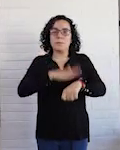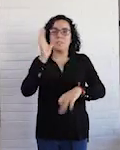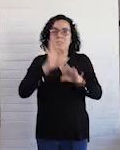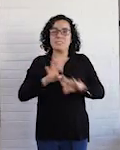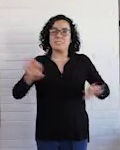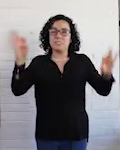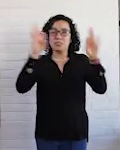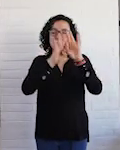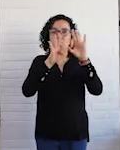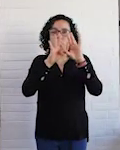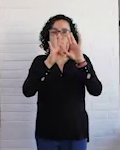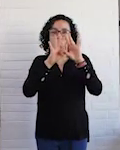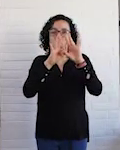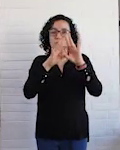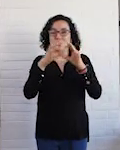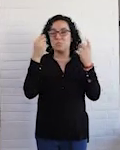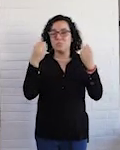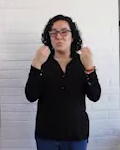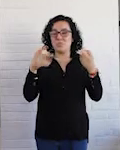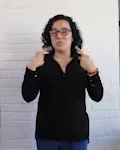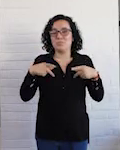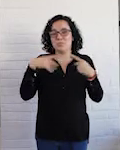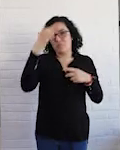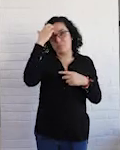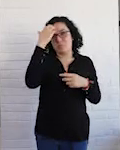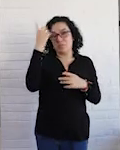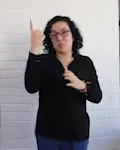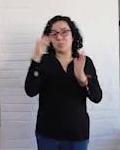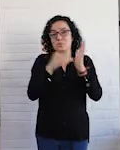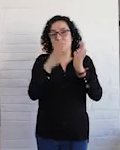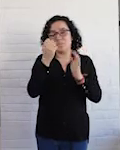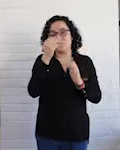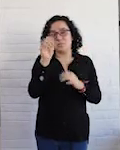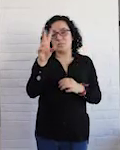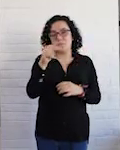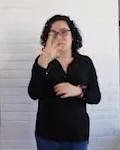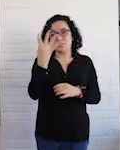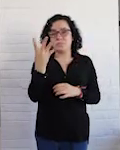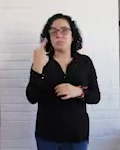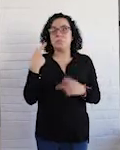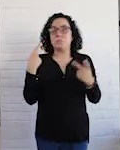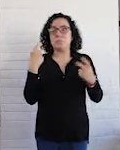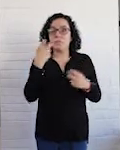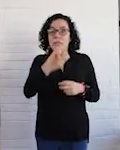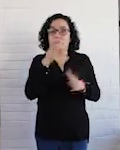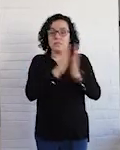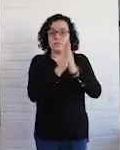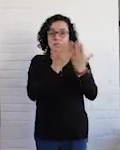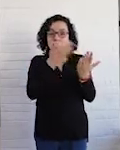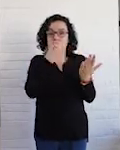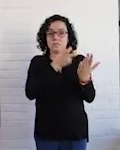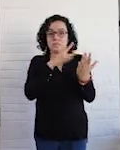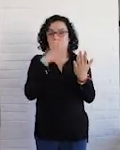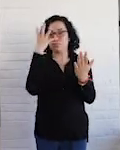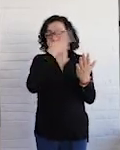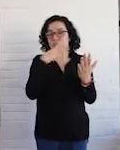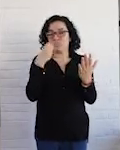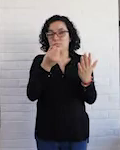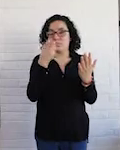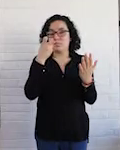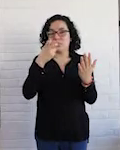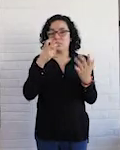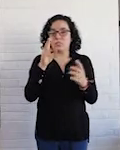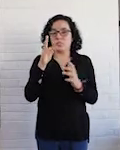importante, más famosa del mundo, que se llama 1984. Para los publicistas, la belleza además es que el